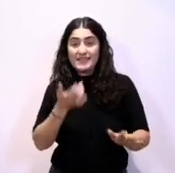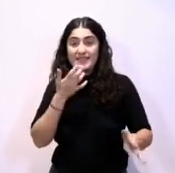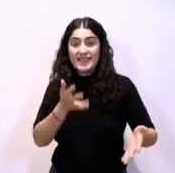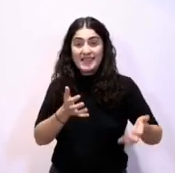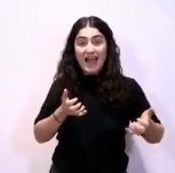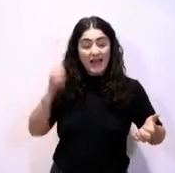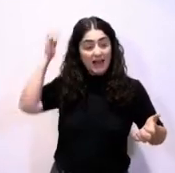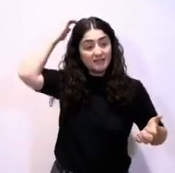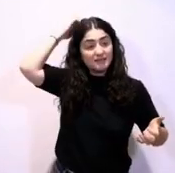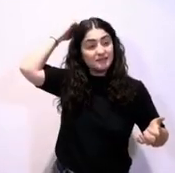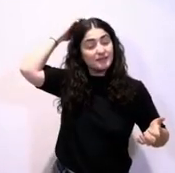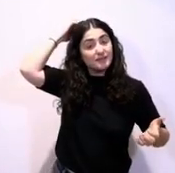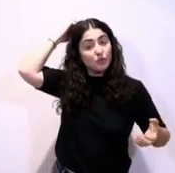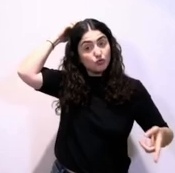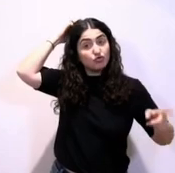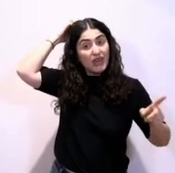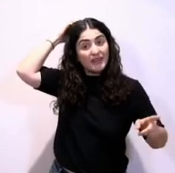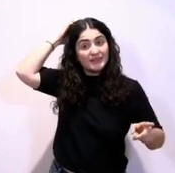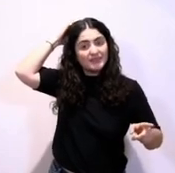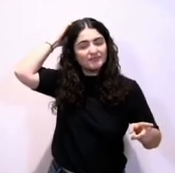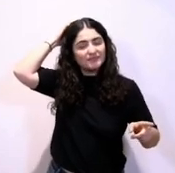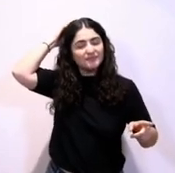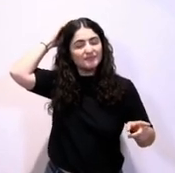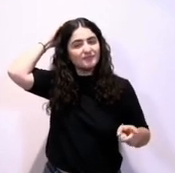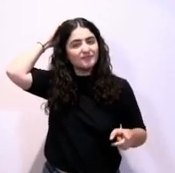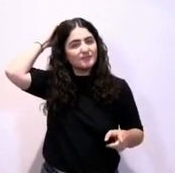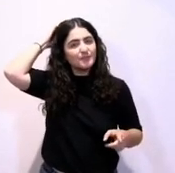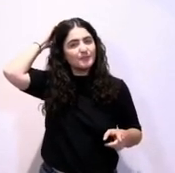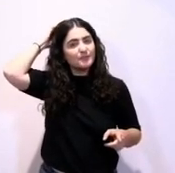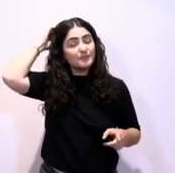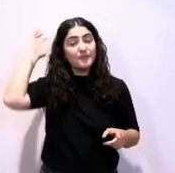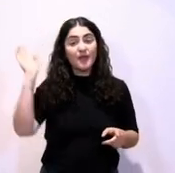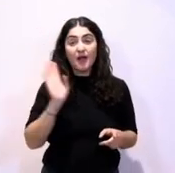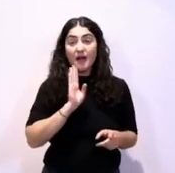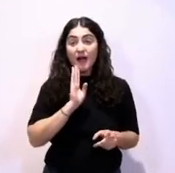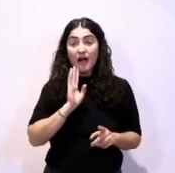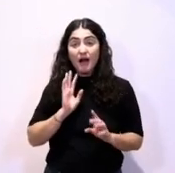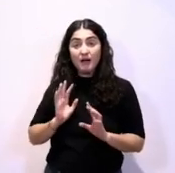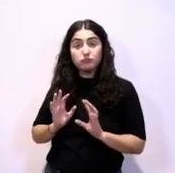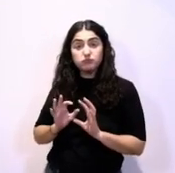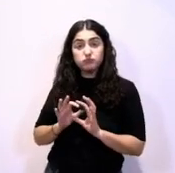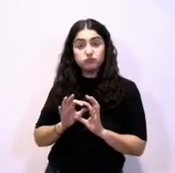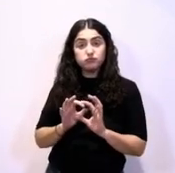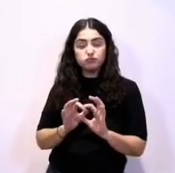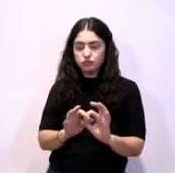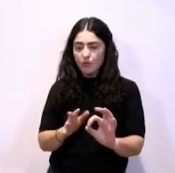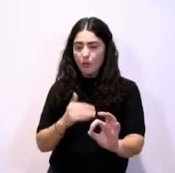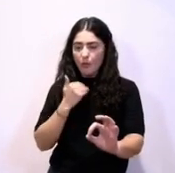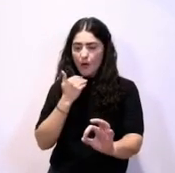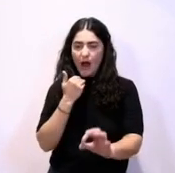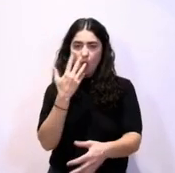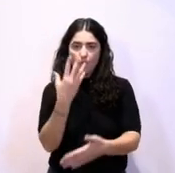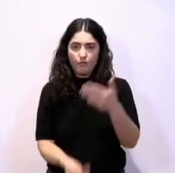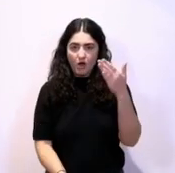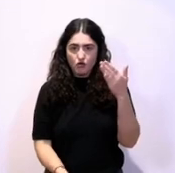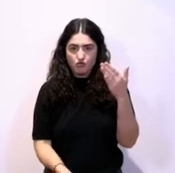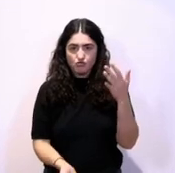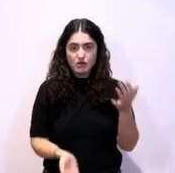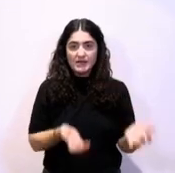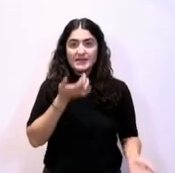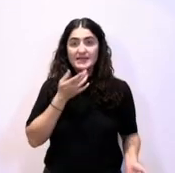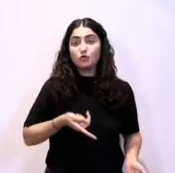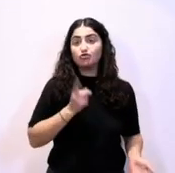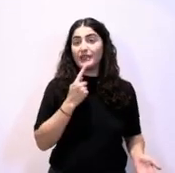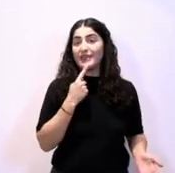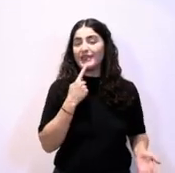llámelo como quiera. En ese sentido, señora León, algo está fallando. Cuando usted dice que trabaja para